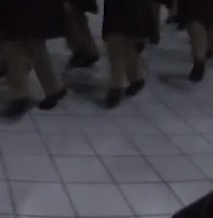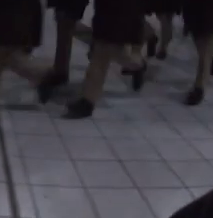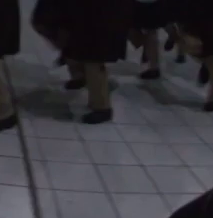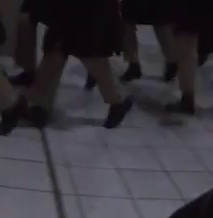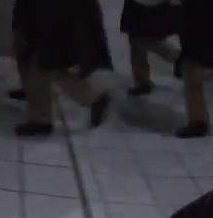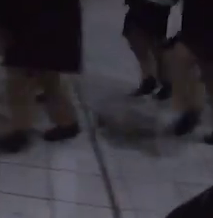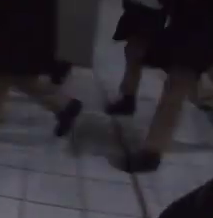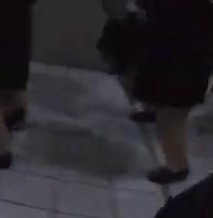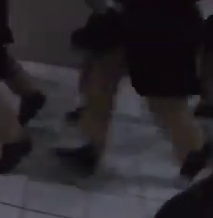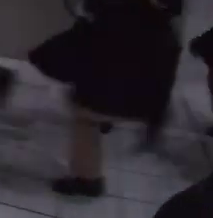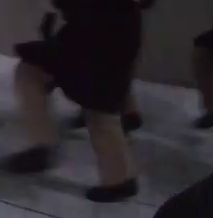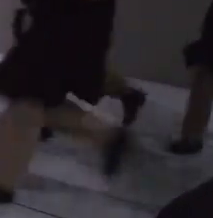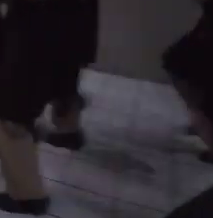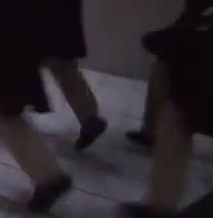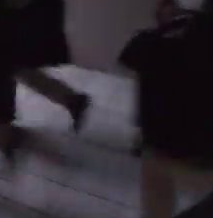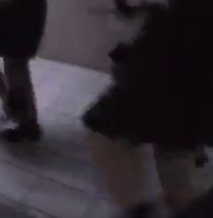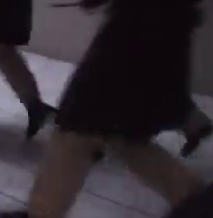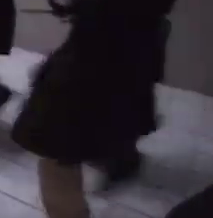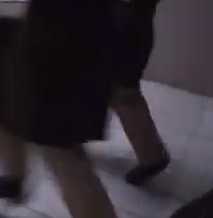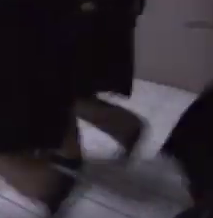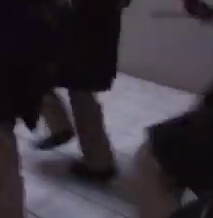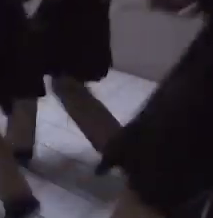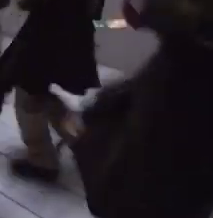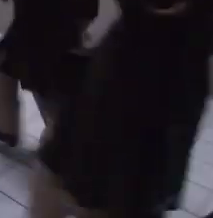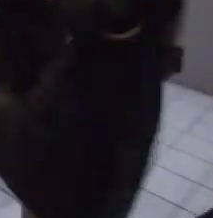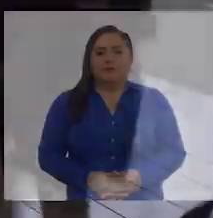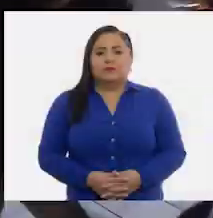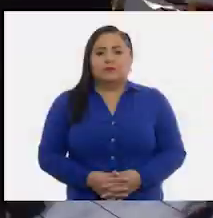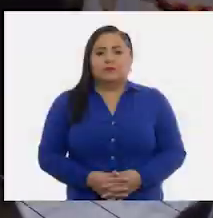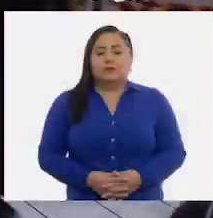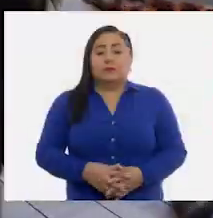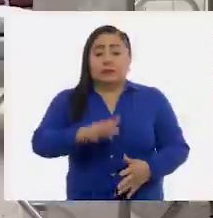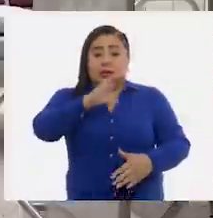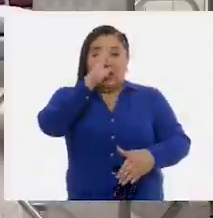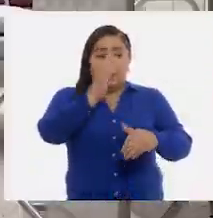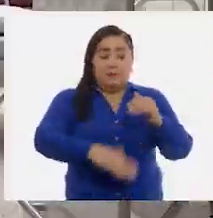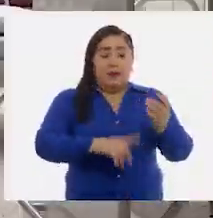Al terminar la actividad física, tienen 15 minutos para asearse.